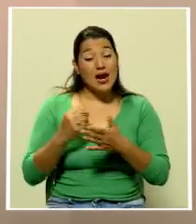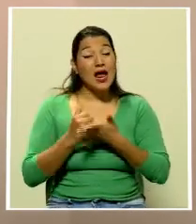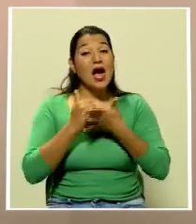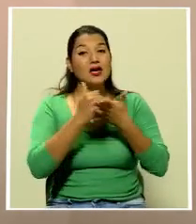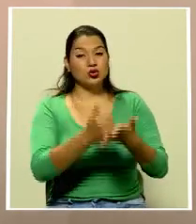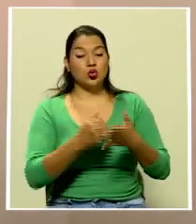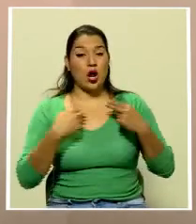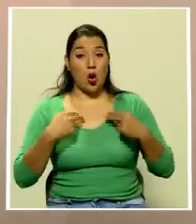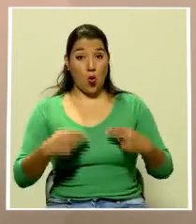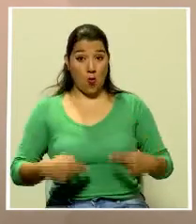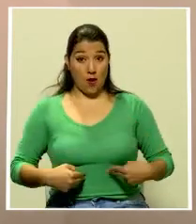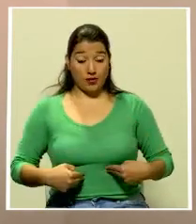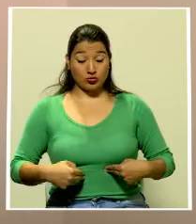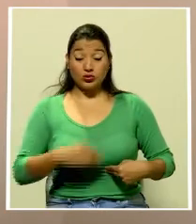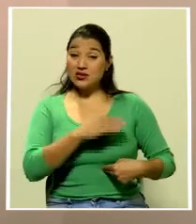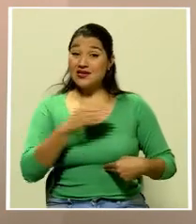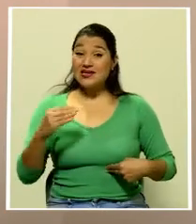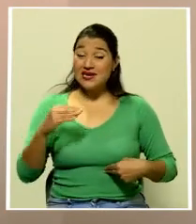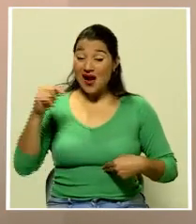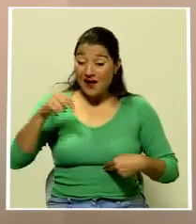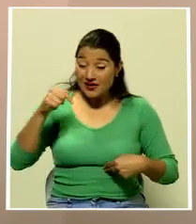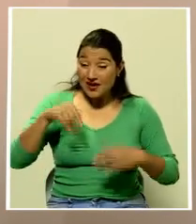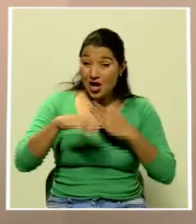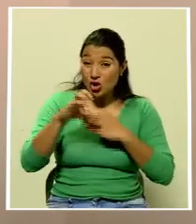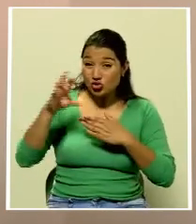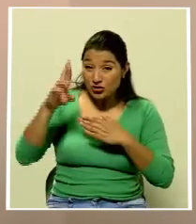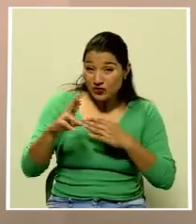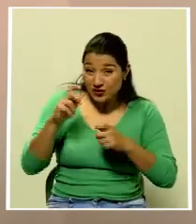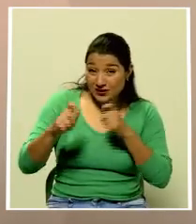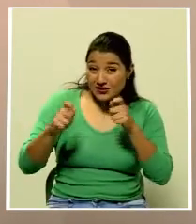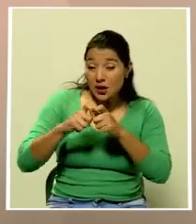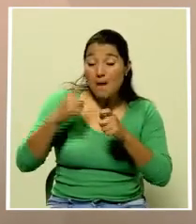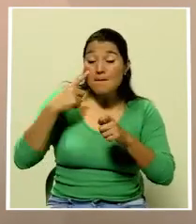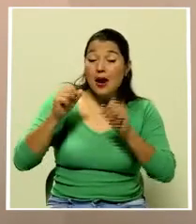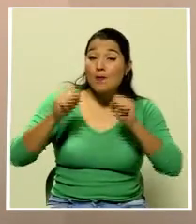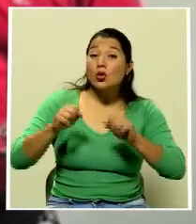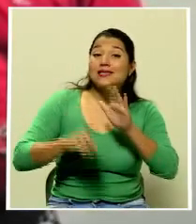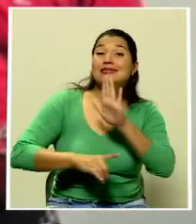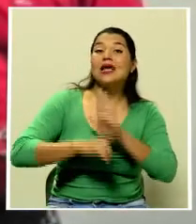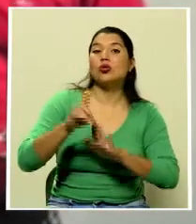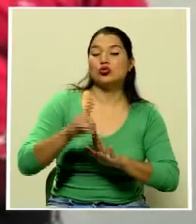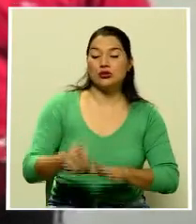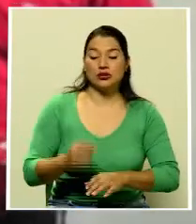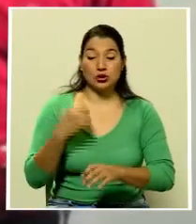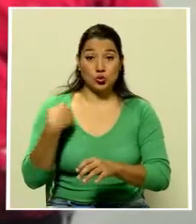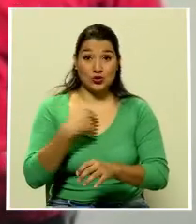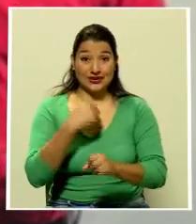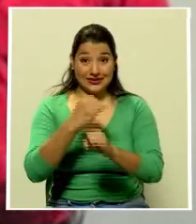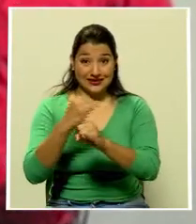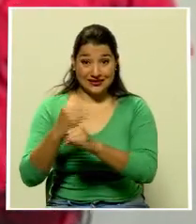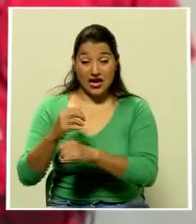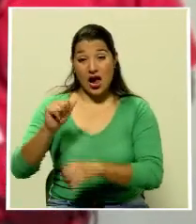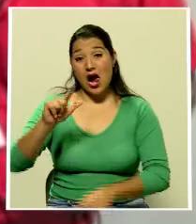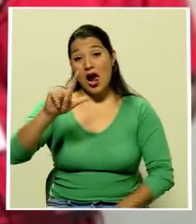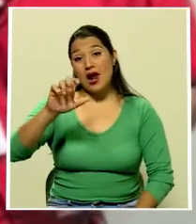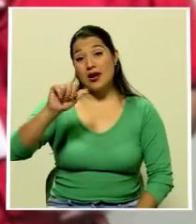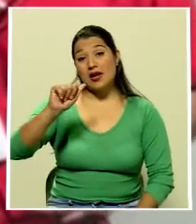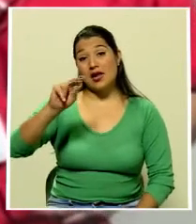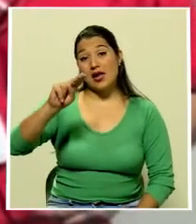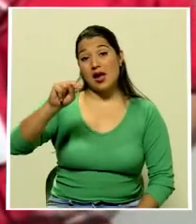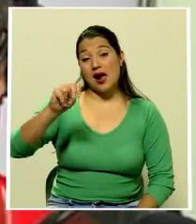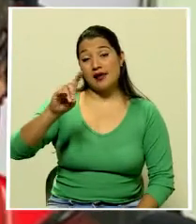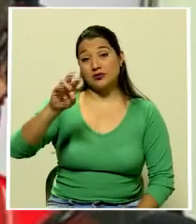este país en especial por el desarrollo de nuestra institucionalidad. Alejandro Arley es un experimentado